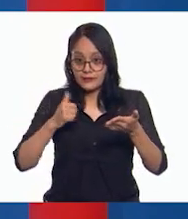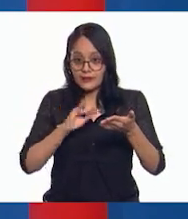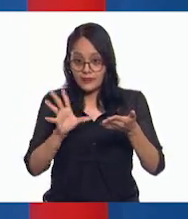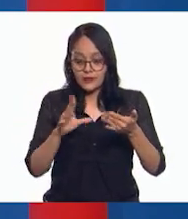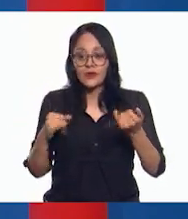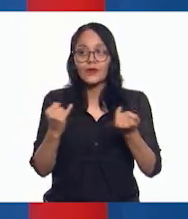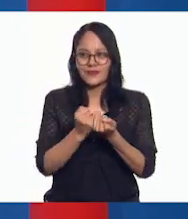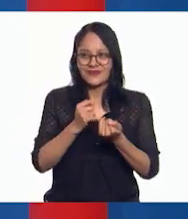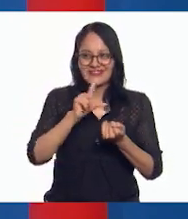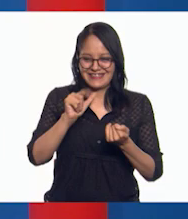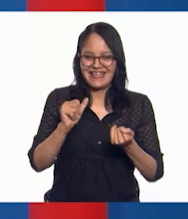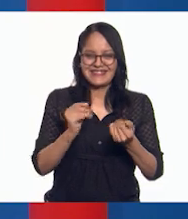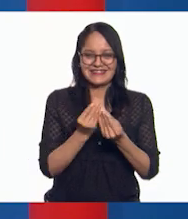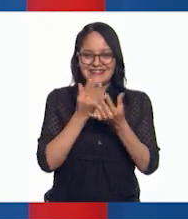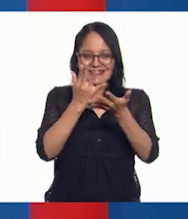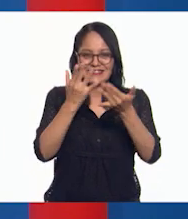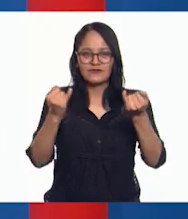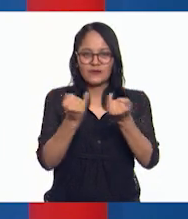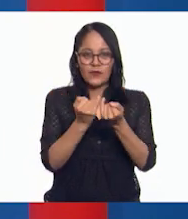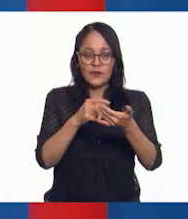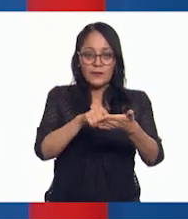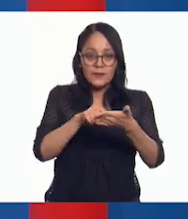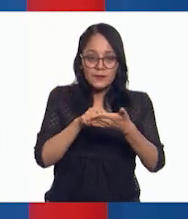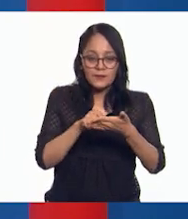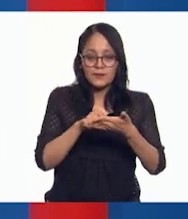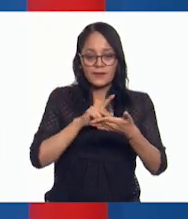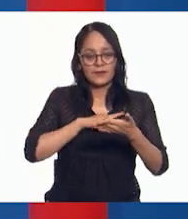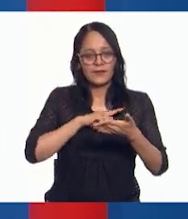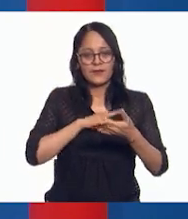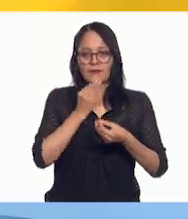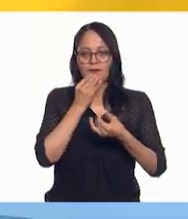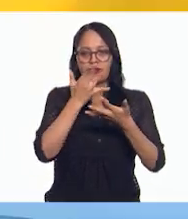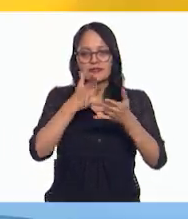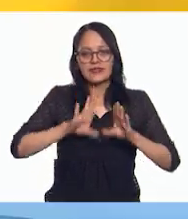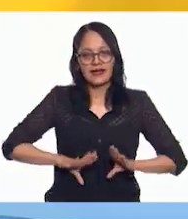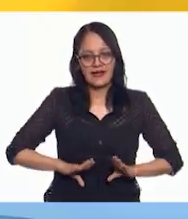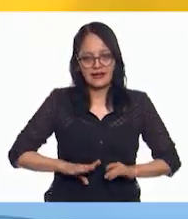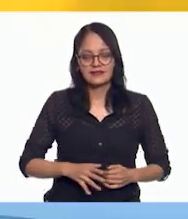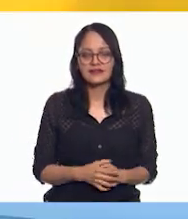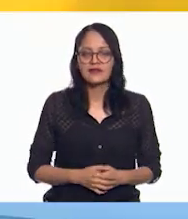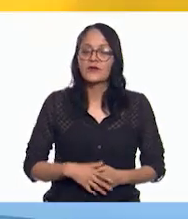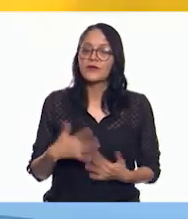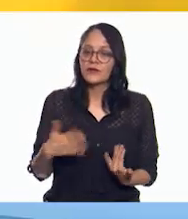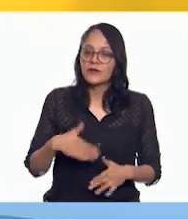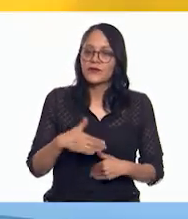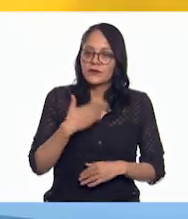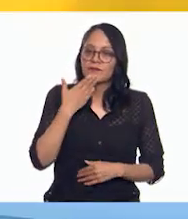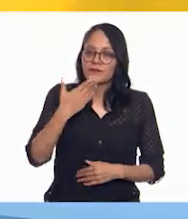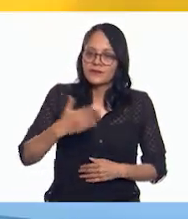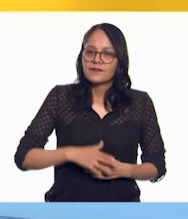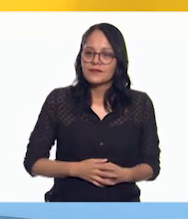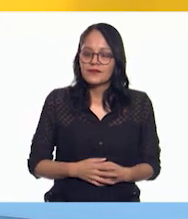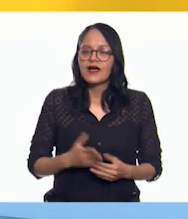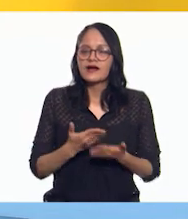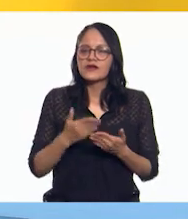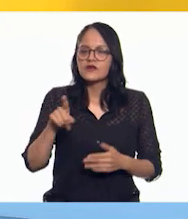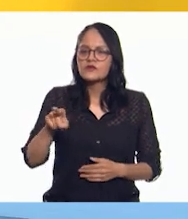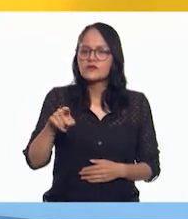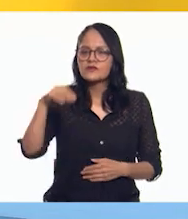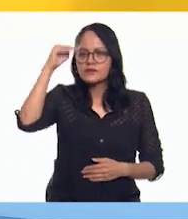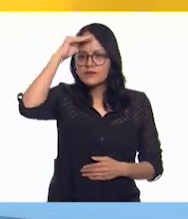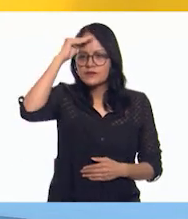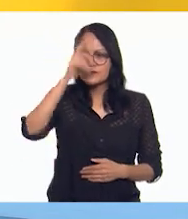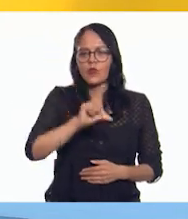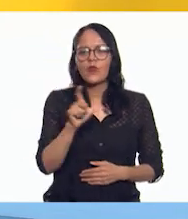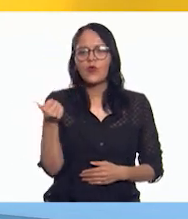poseía las características que yo quería otorgarle a mi poesía. Muy bien, María. ¿Y en qué opciones has pensado